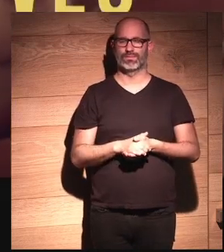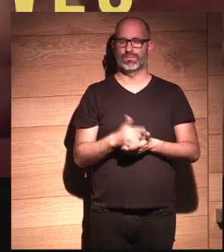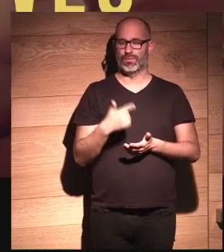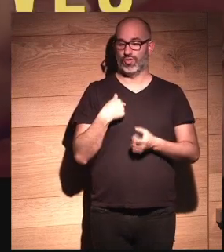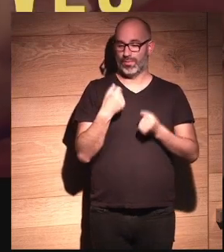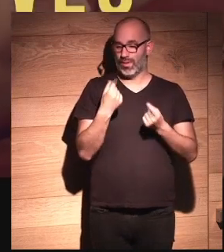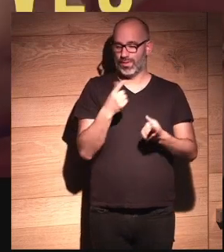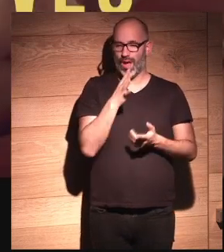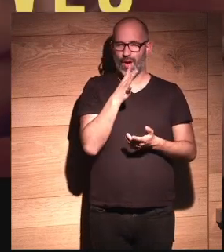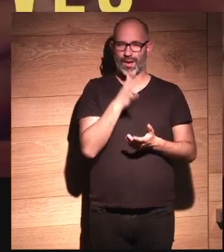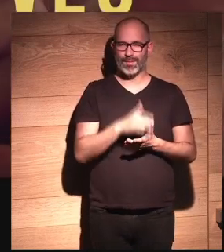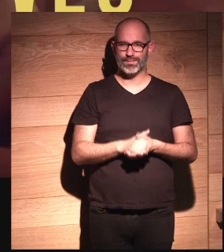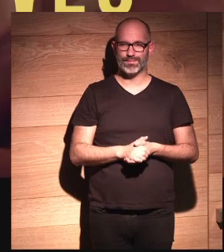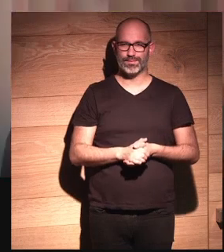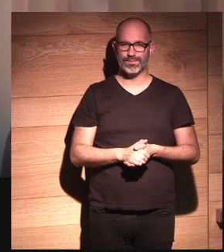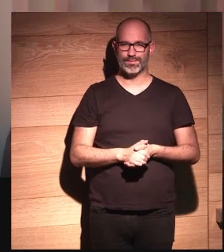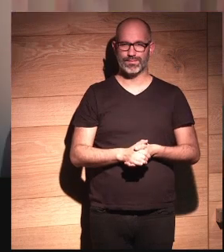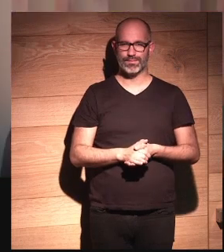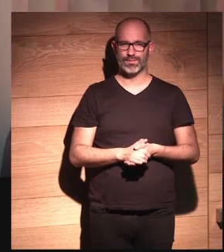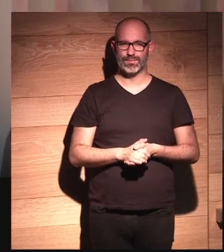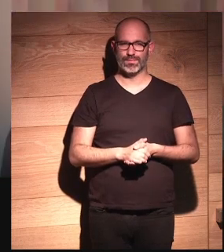Yo me he dado cuenta ahora.